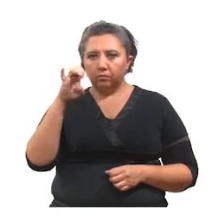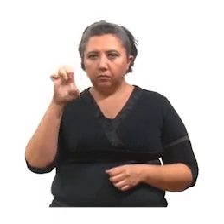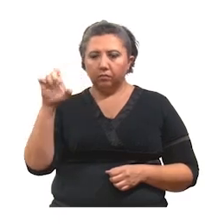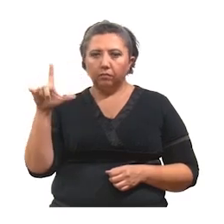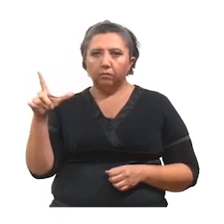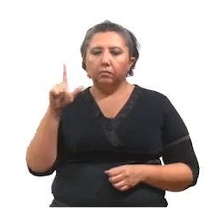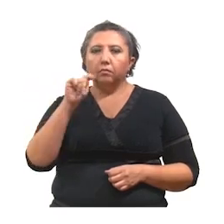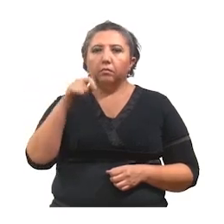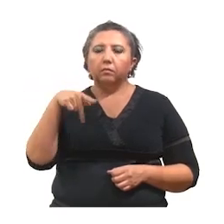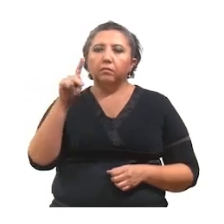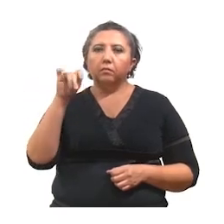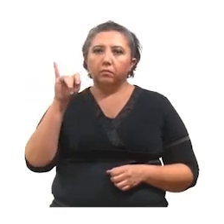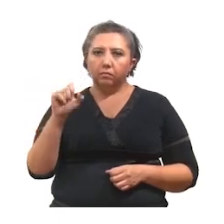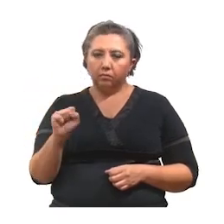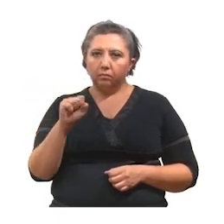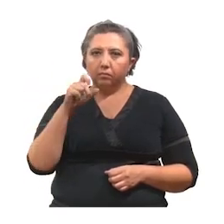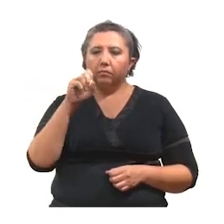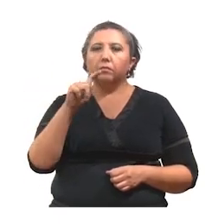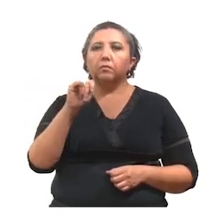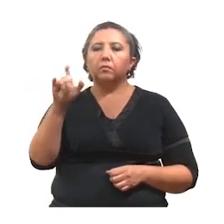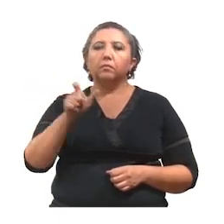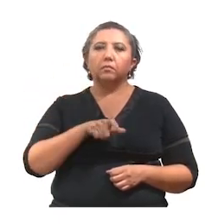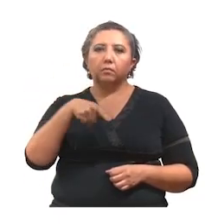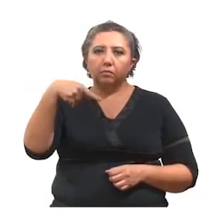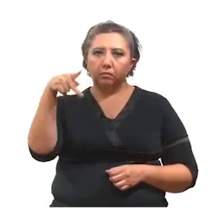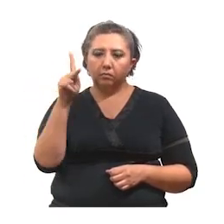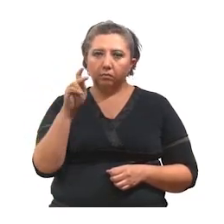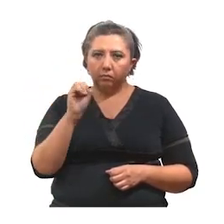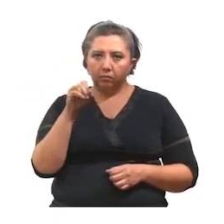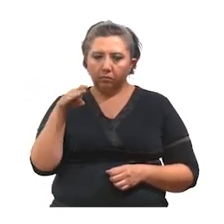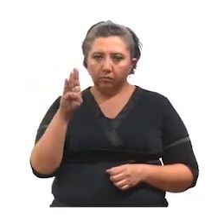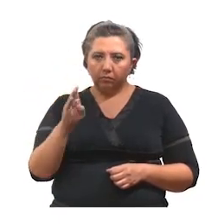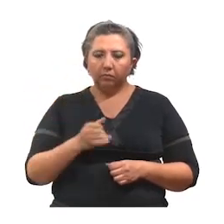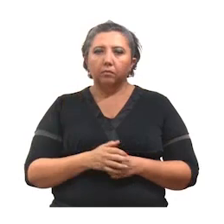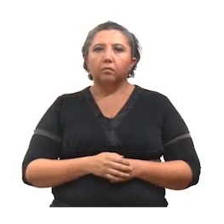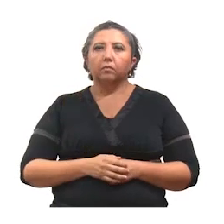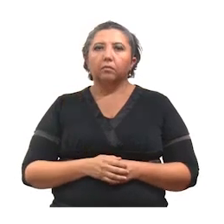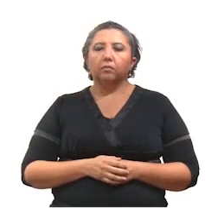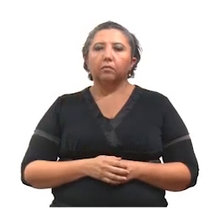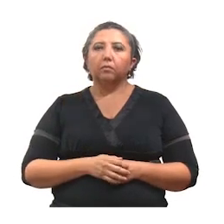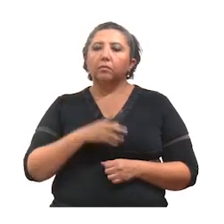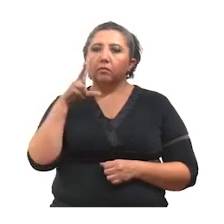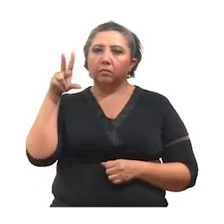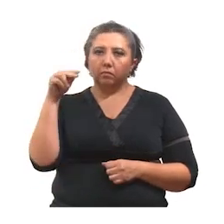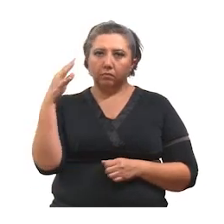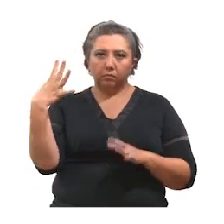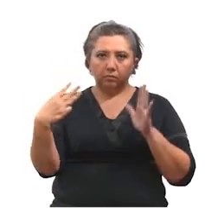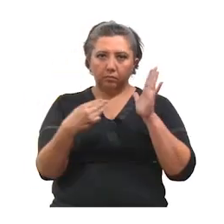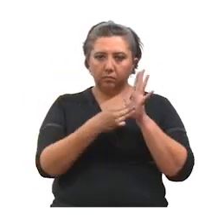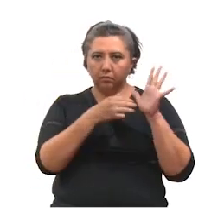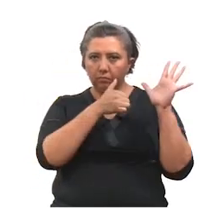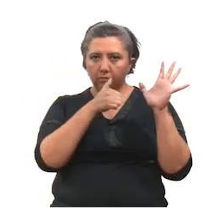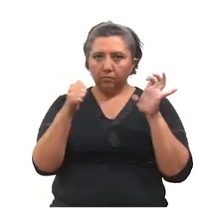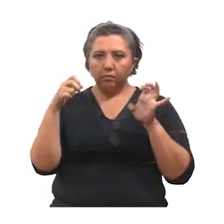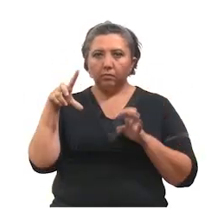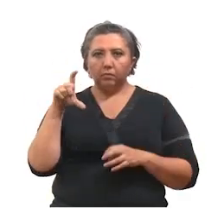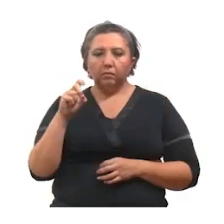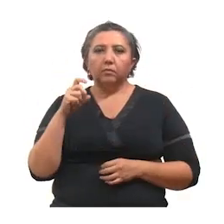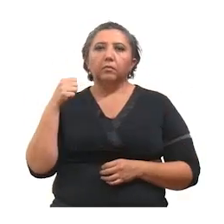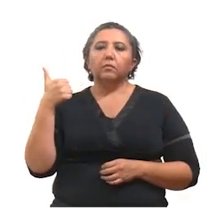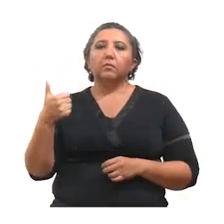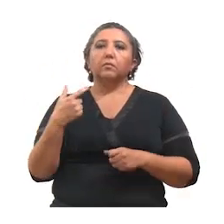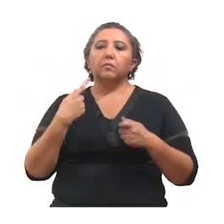de Venegas, Tequit, Timucuy, Tixcocop, Tixpehual, Tzucacab y Yaxcucul. De los 84.636